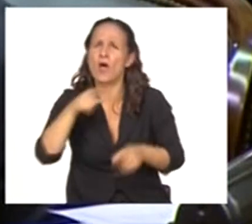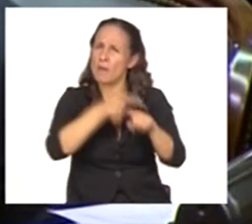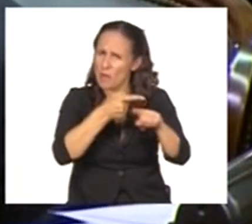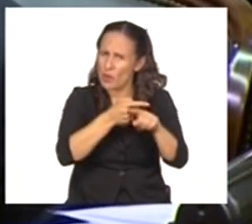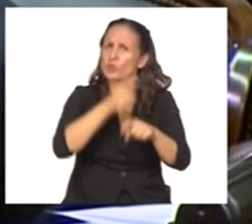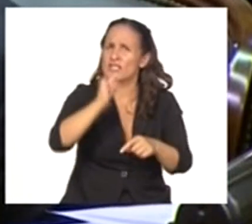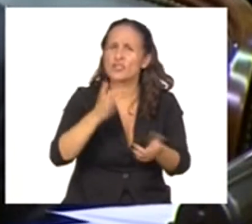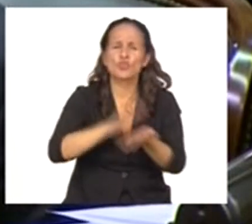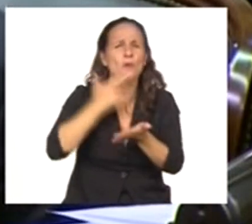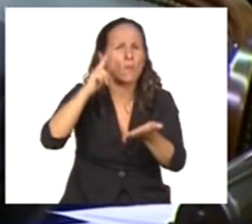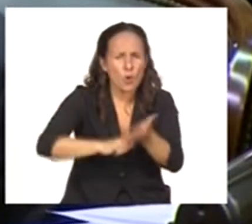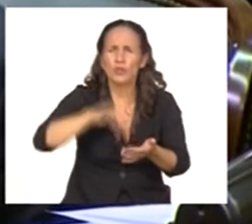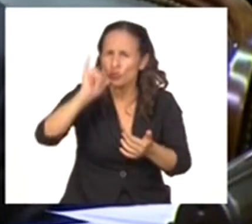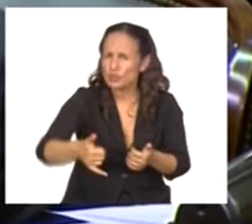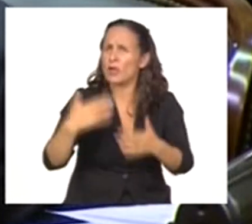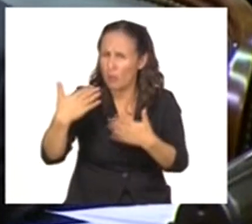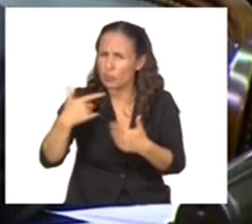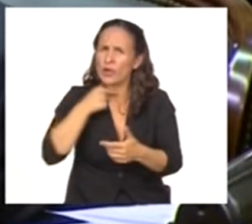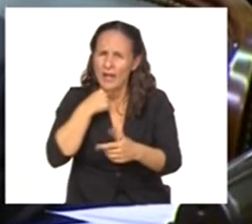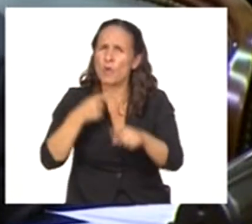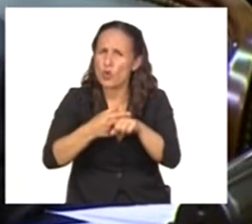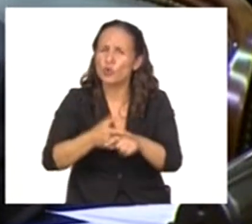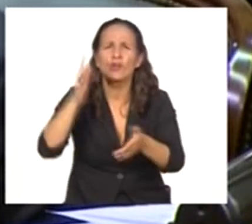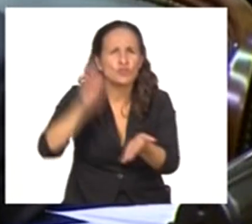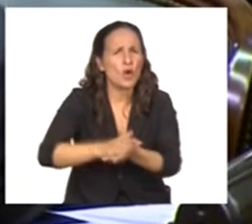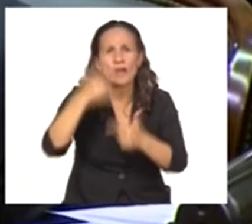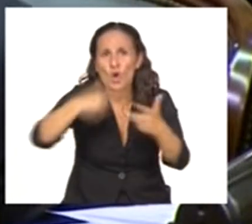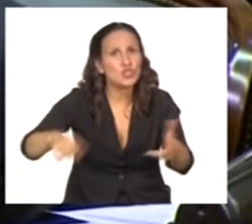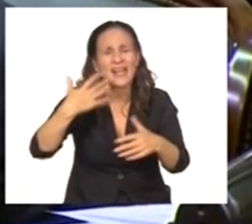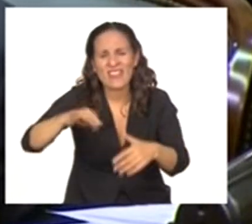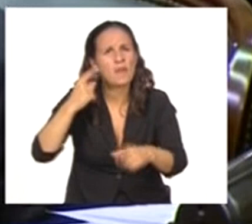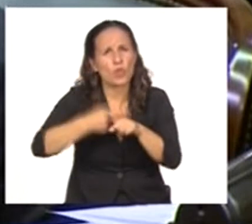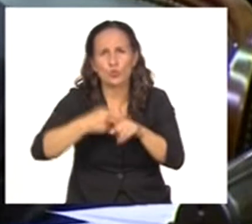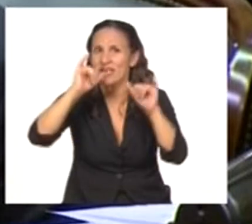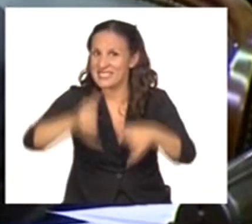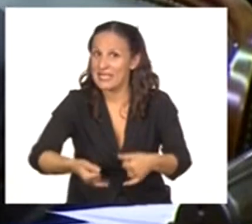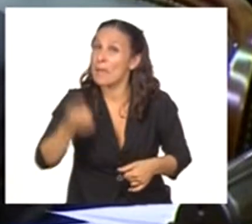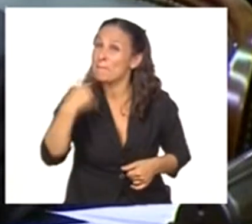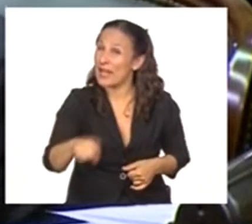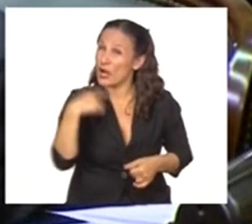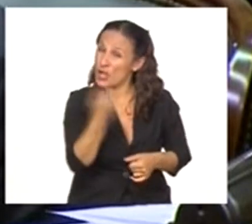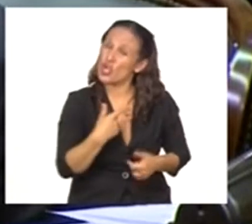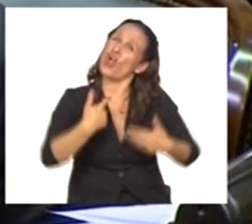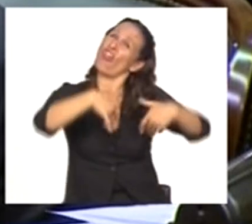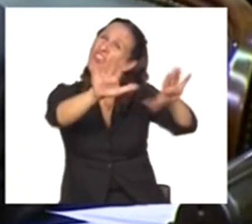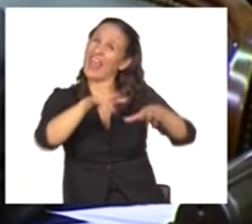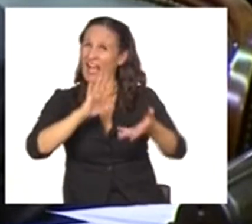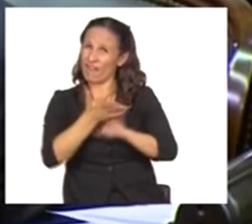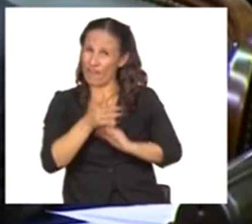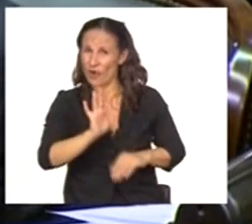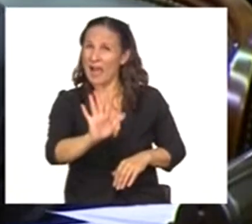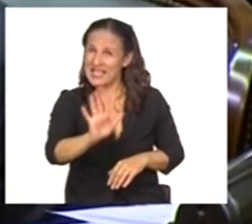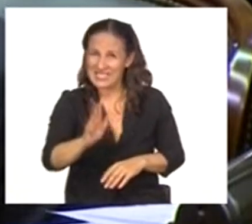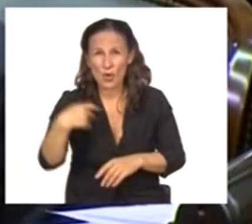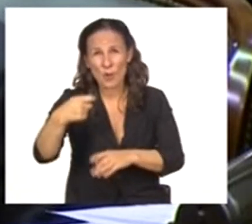el sistema tributario. Que estamos dispuestos a discutir todo lo que haya que discutir en la Argentina. Pero no vamos a tolerar como gesto político que le